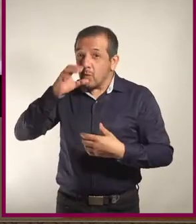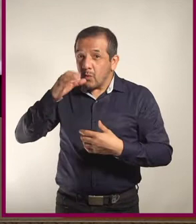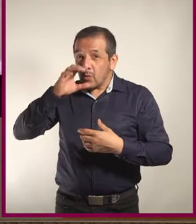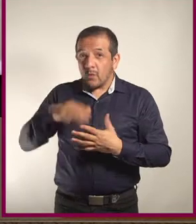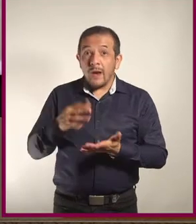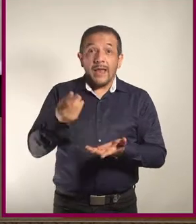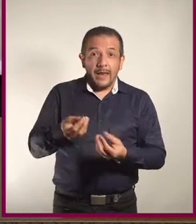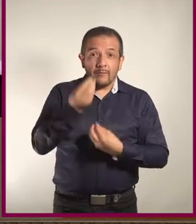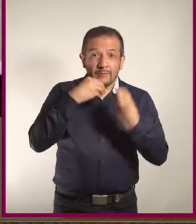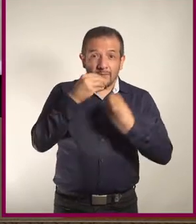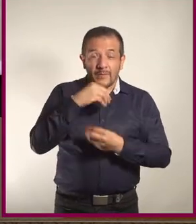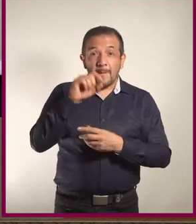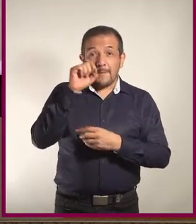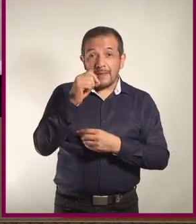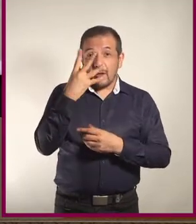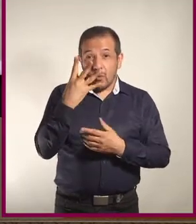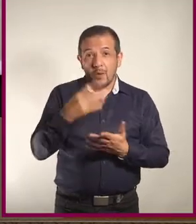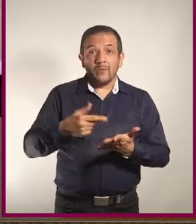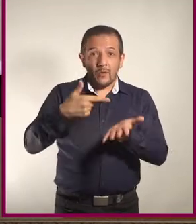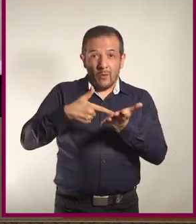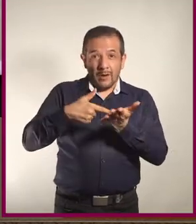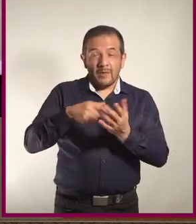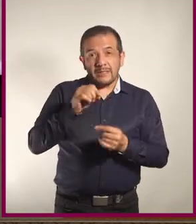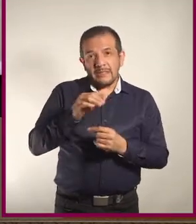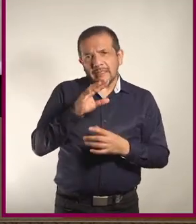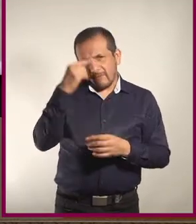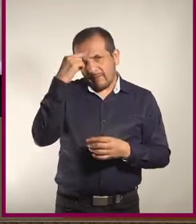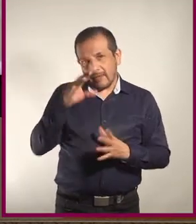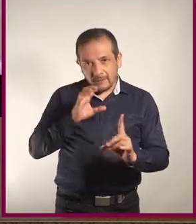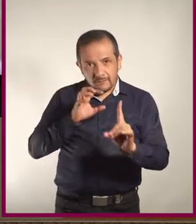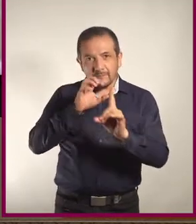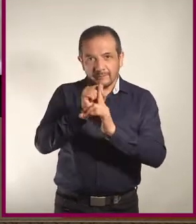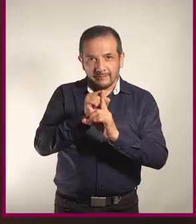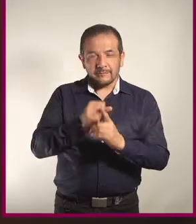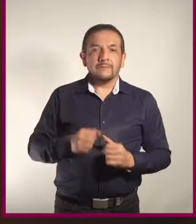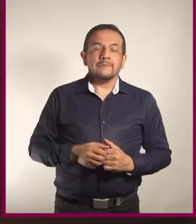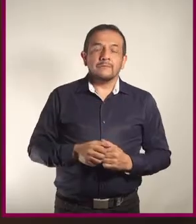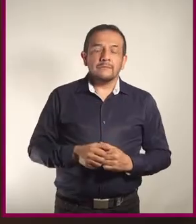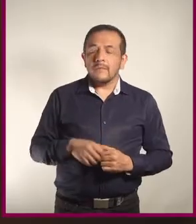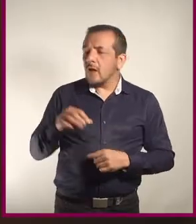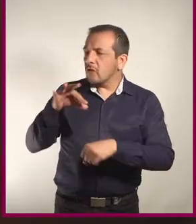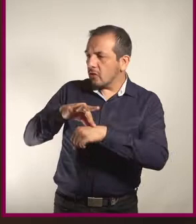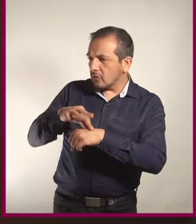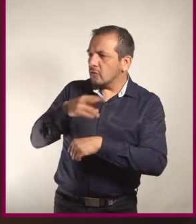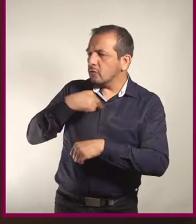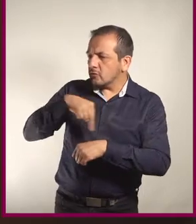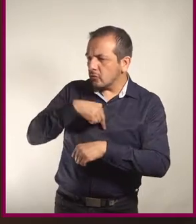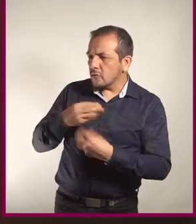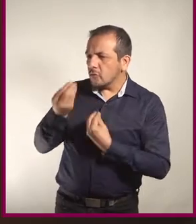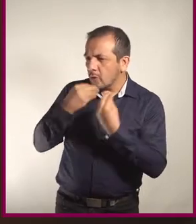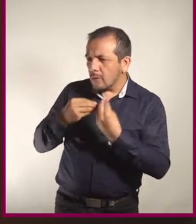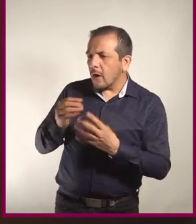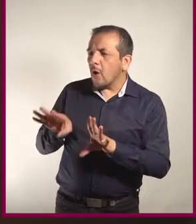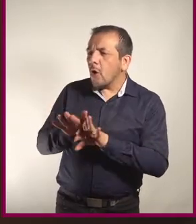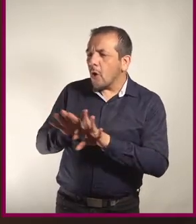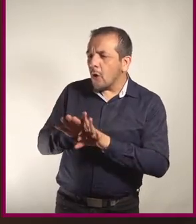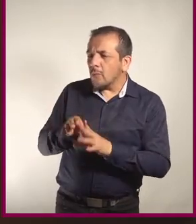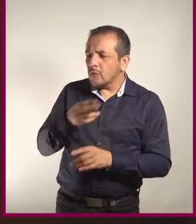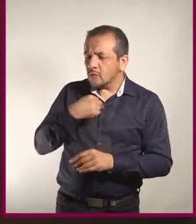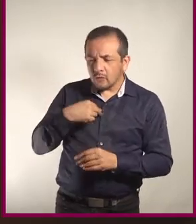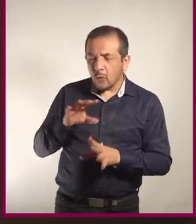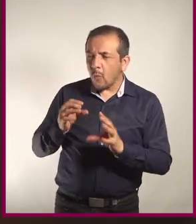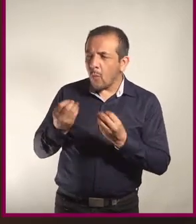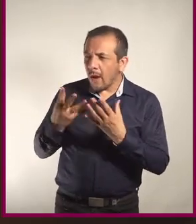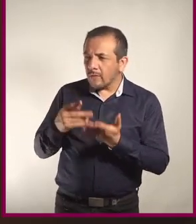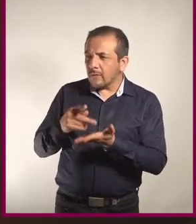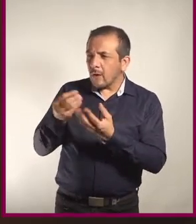consumiendo 24 gramos. Entonces, es fácil llegar a esta cifra. Doctor, ¿de qué fuentes podemos obtener proteínas y cómo